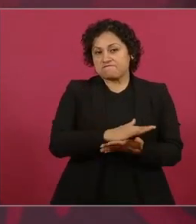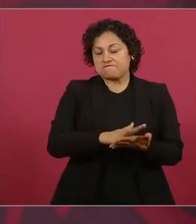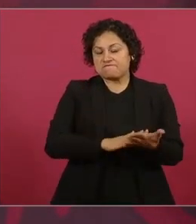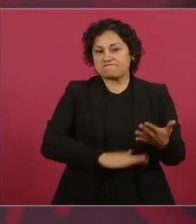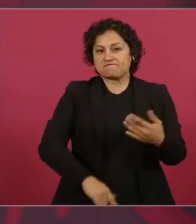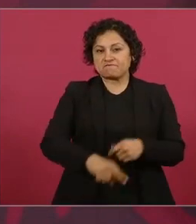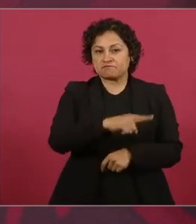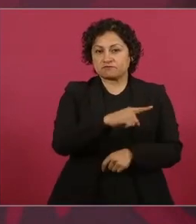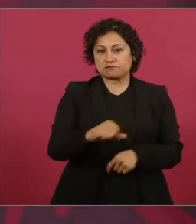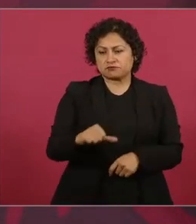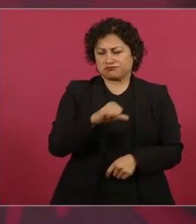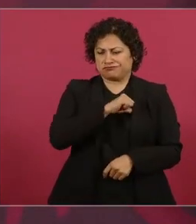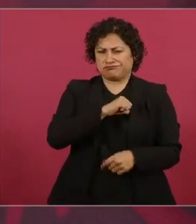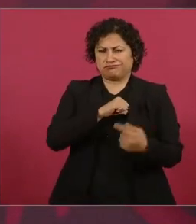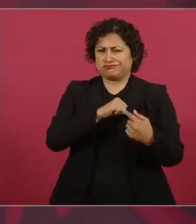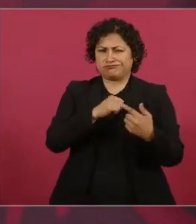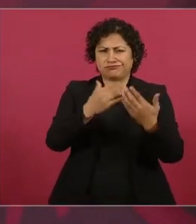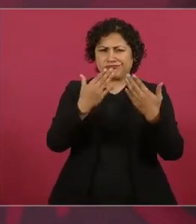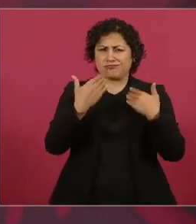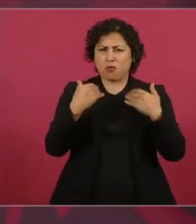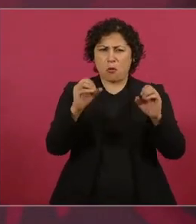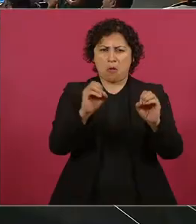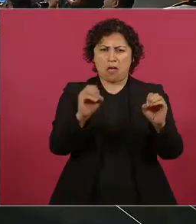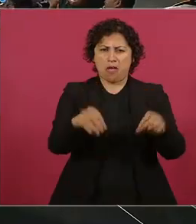menos egoísta, menos individualista.